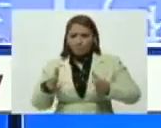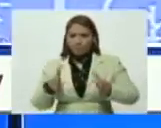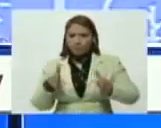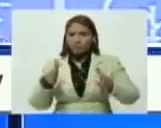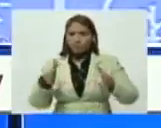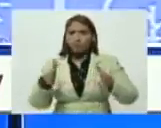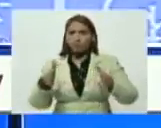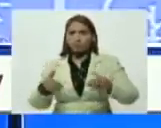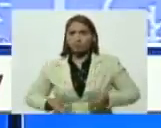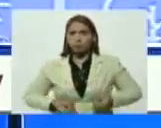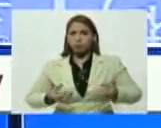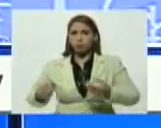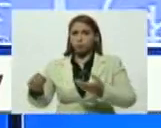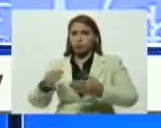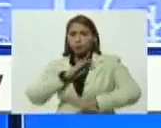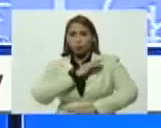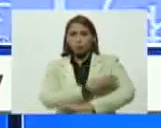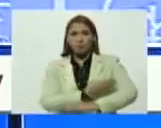y